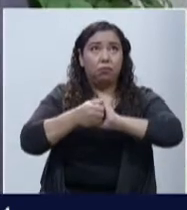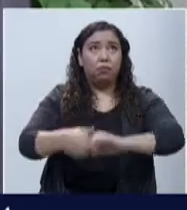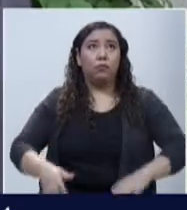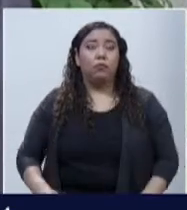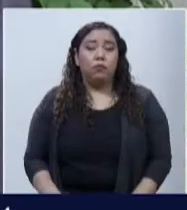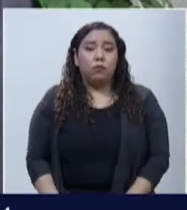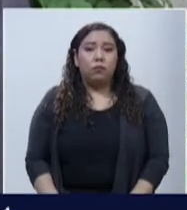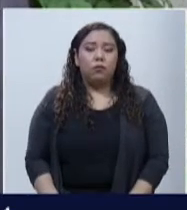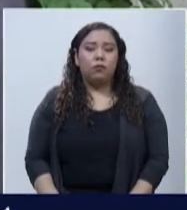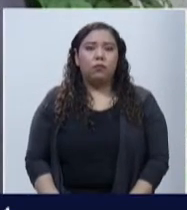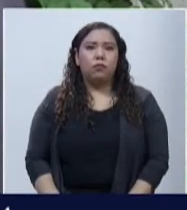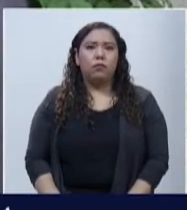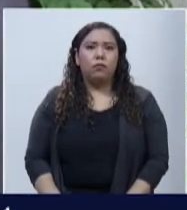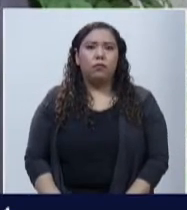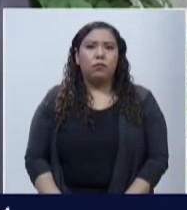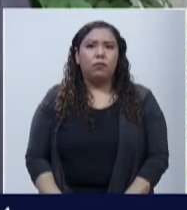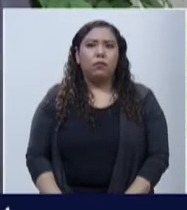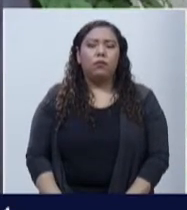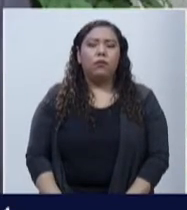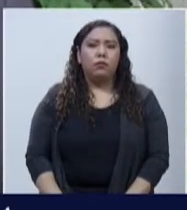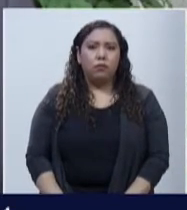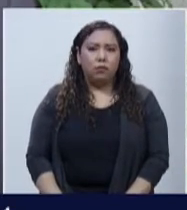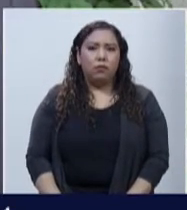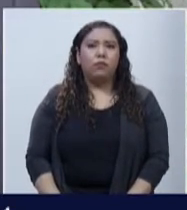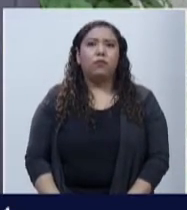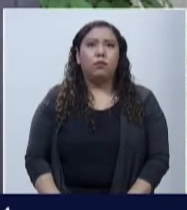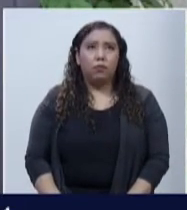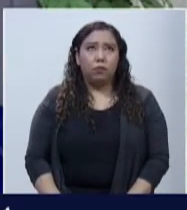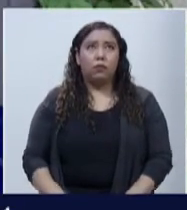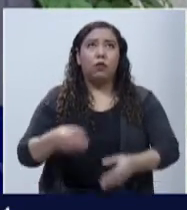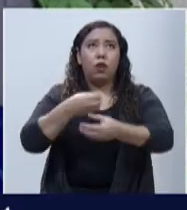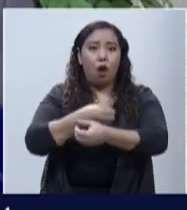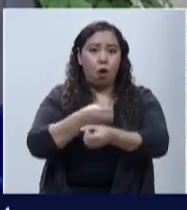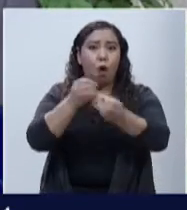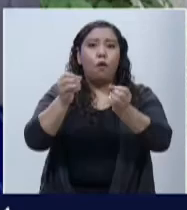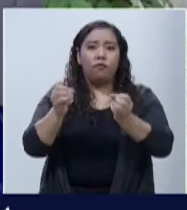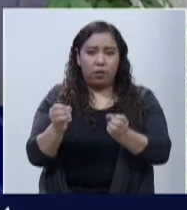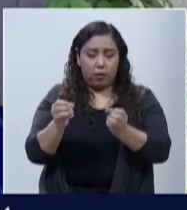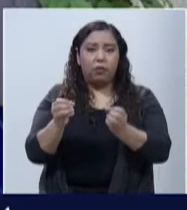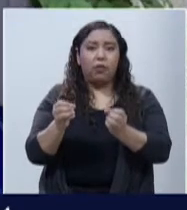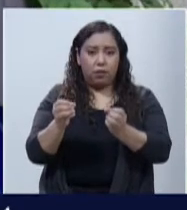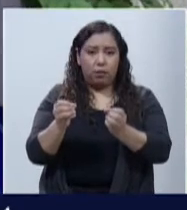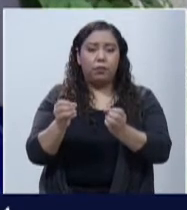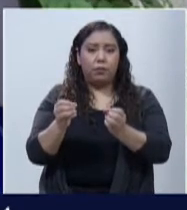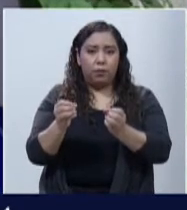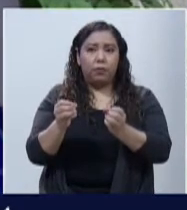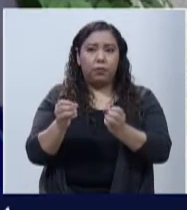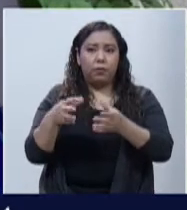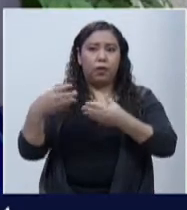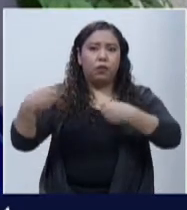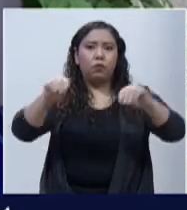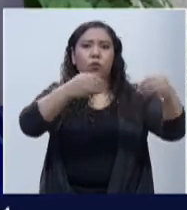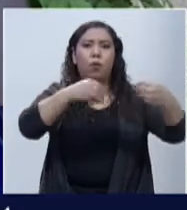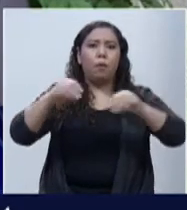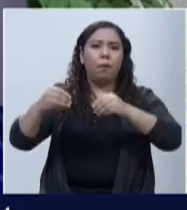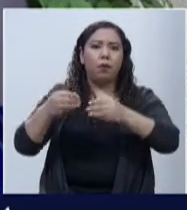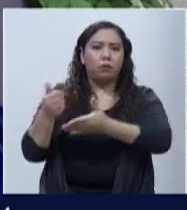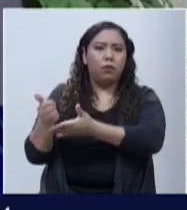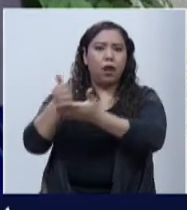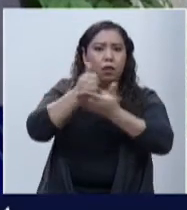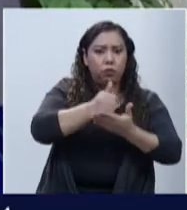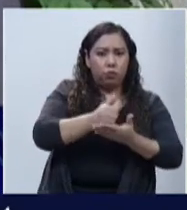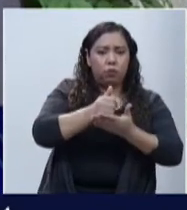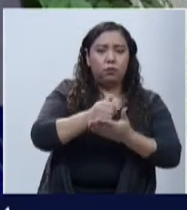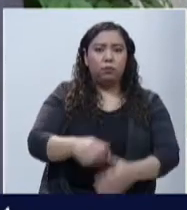momento crear llevado la oficina de cooperación y comercio ha aperturado dentro de lo que es la capital